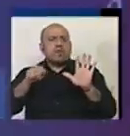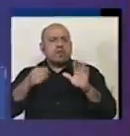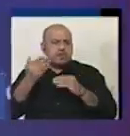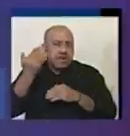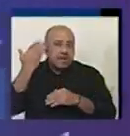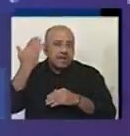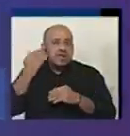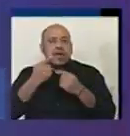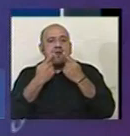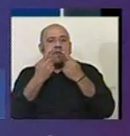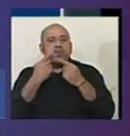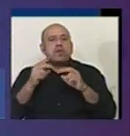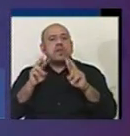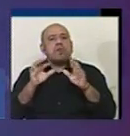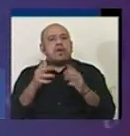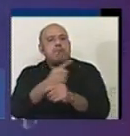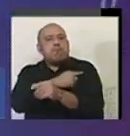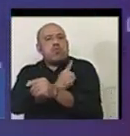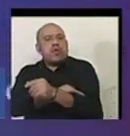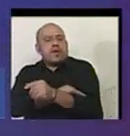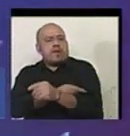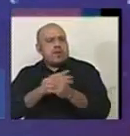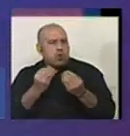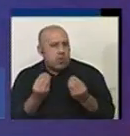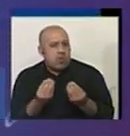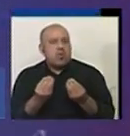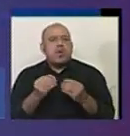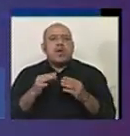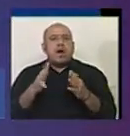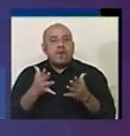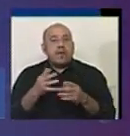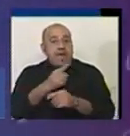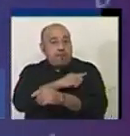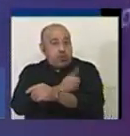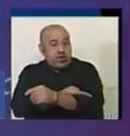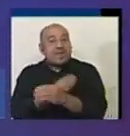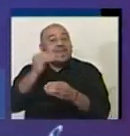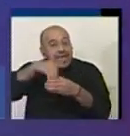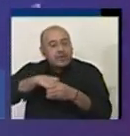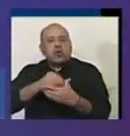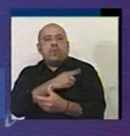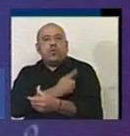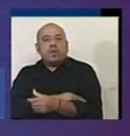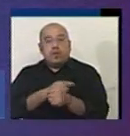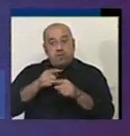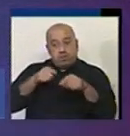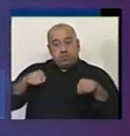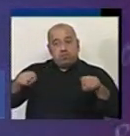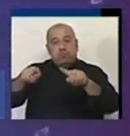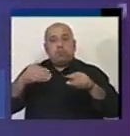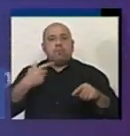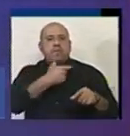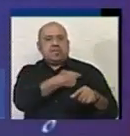un enfoque sobre el poder detrás del poder. Y en realidad, detrás de estos presidentes, algunos no,